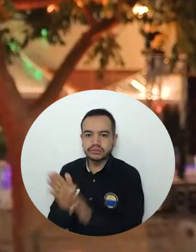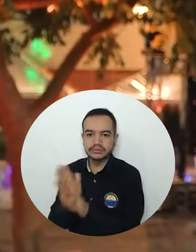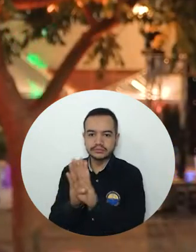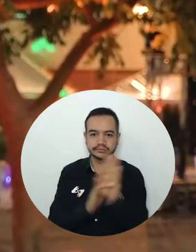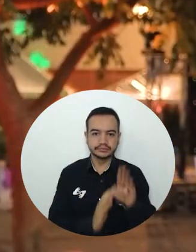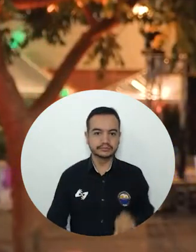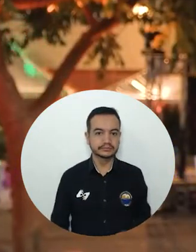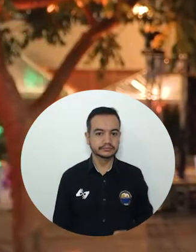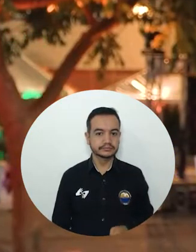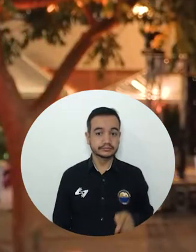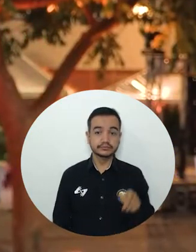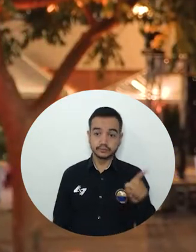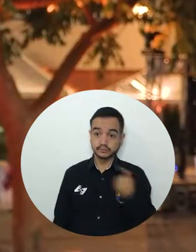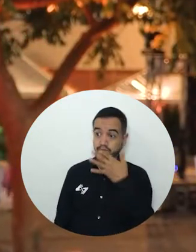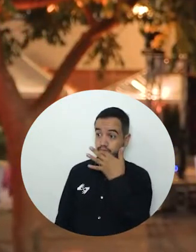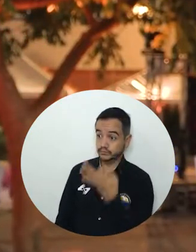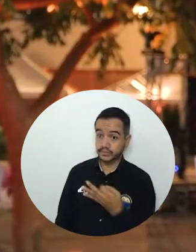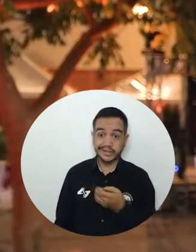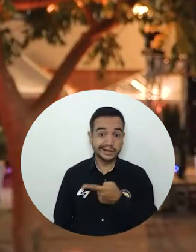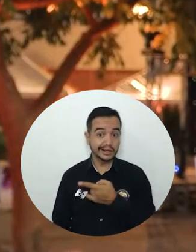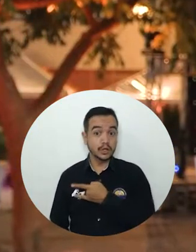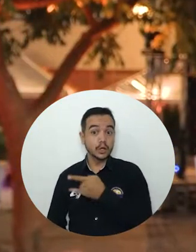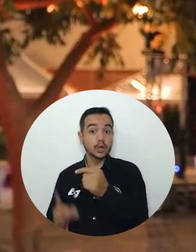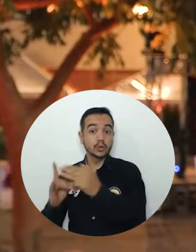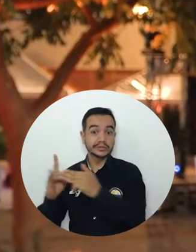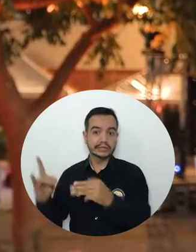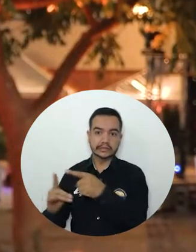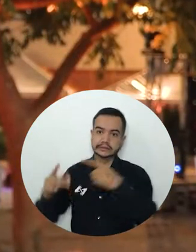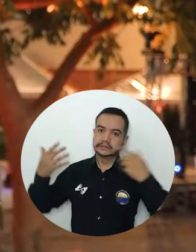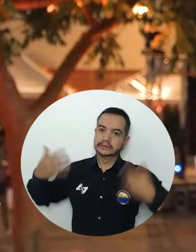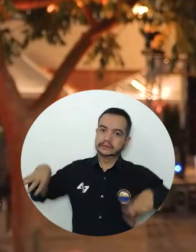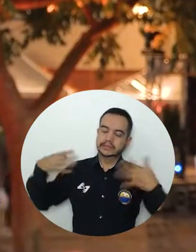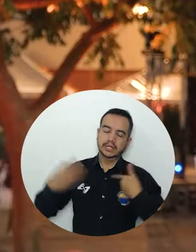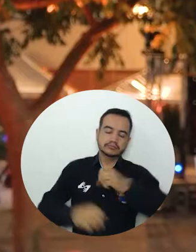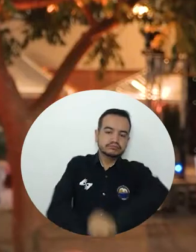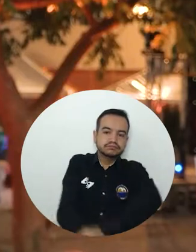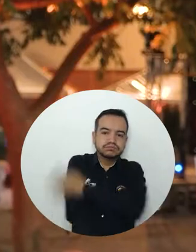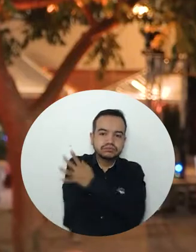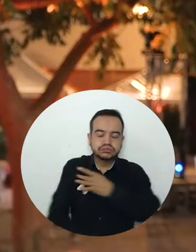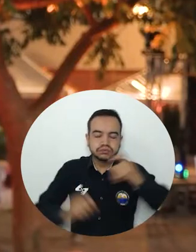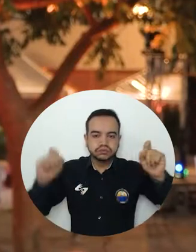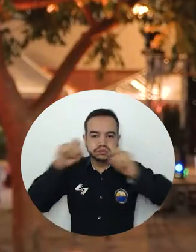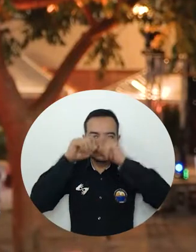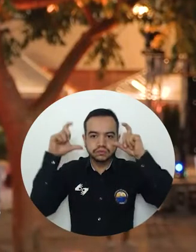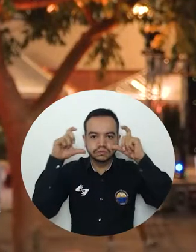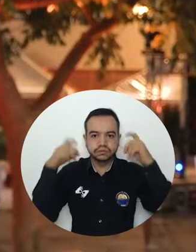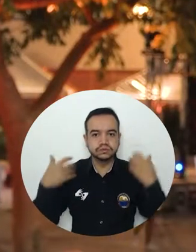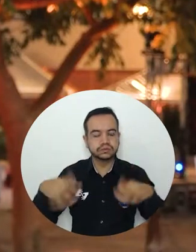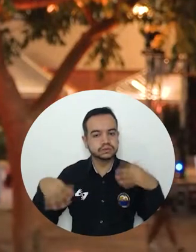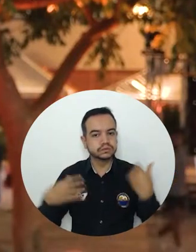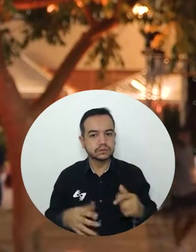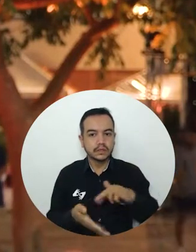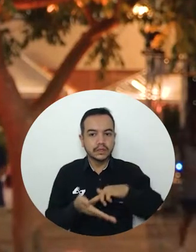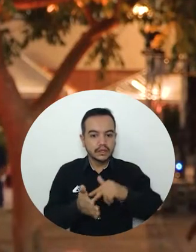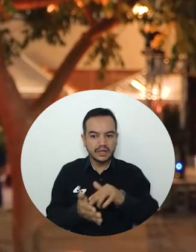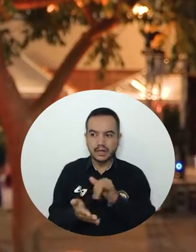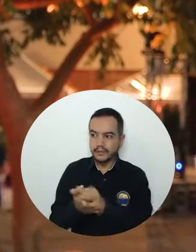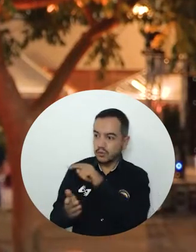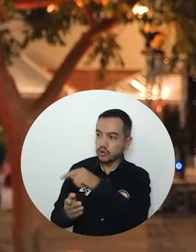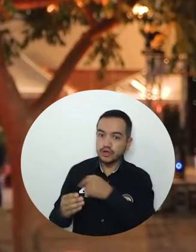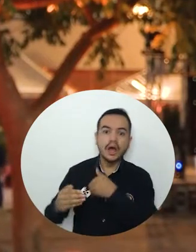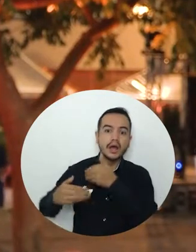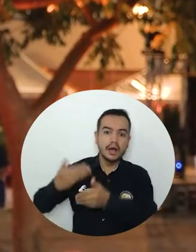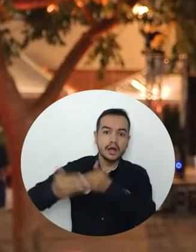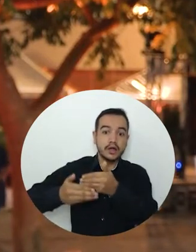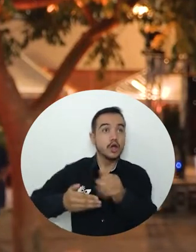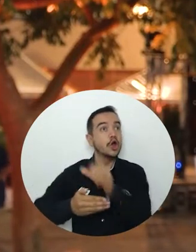la universidad es increíble, realmente es encontrarnos nuevamente, es seguir la línea con originalidad de lo que ya